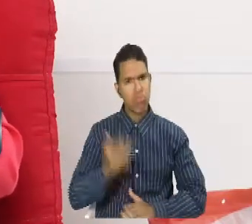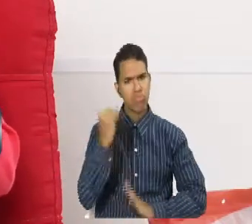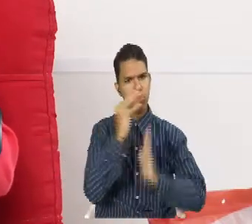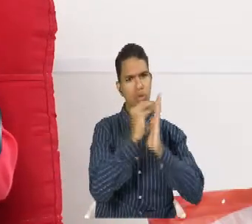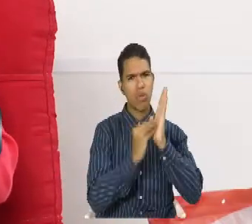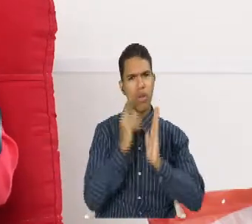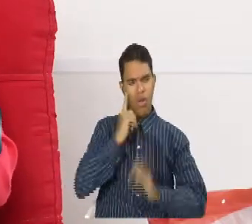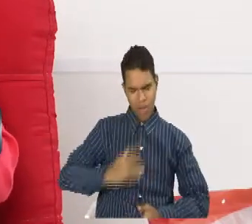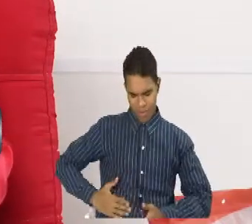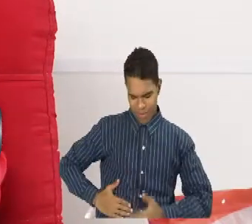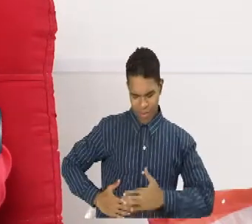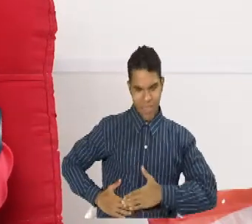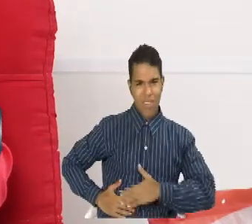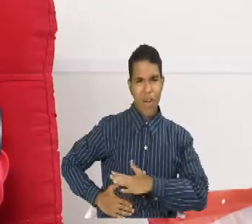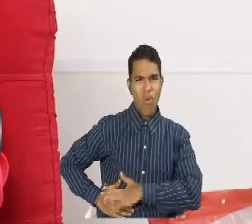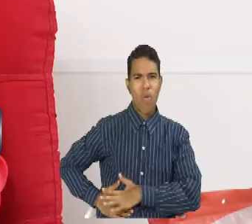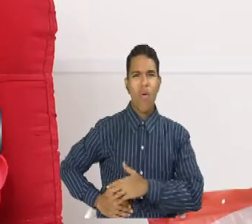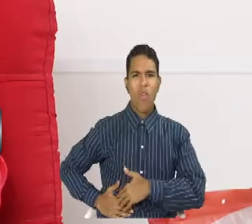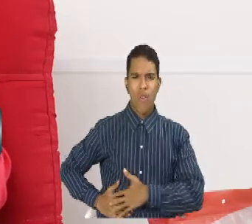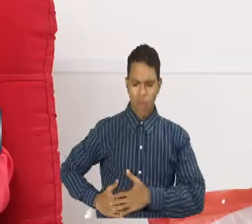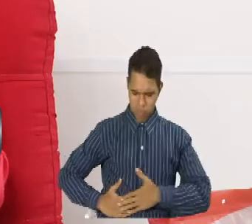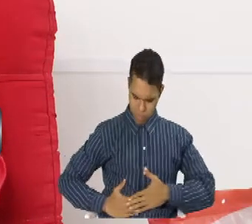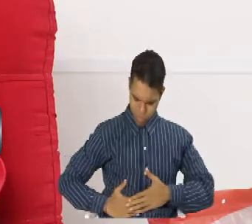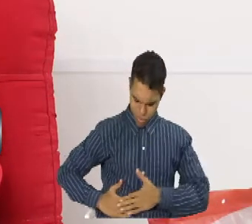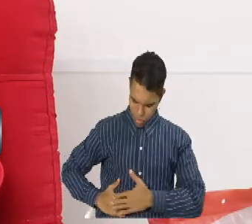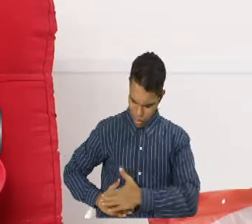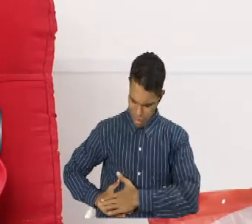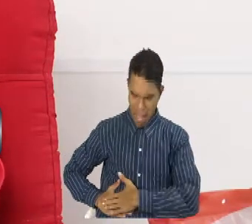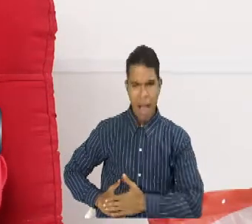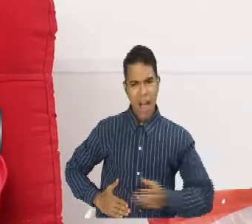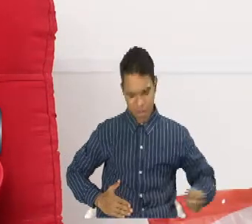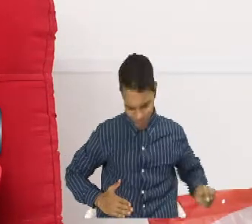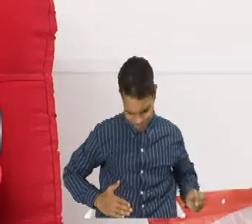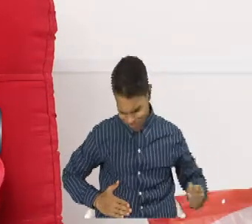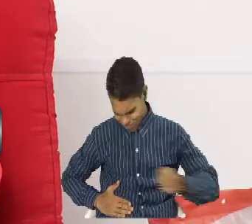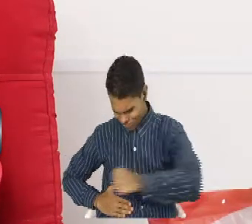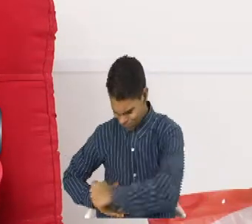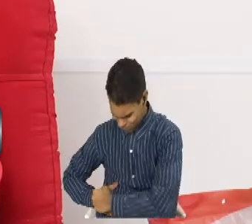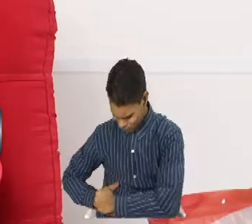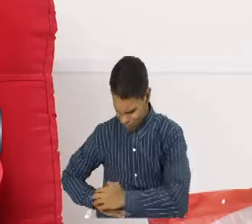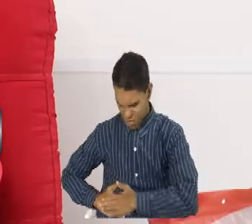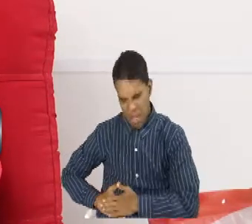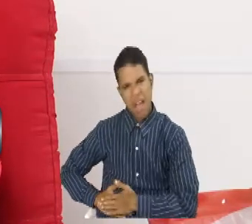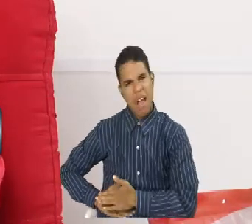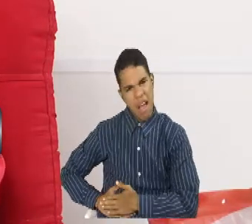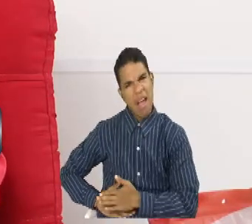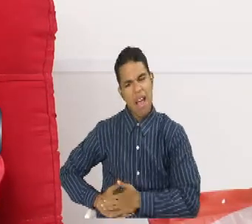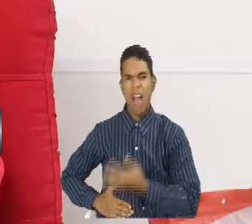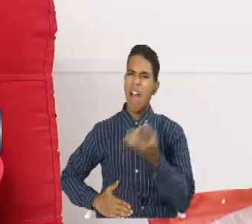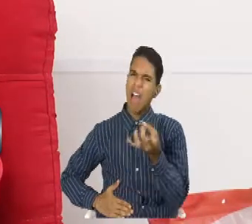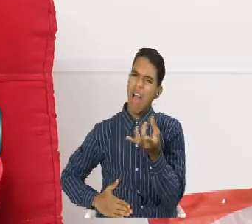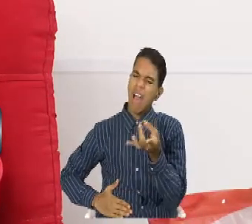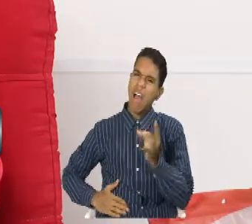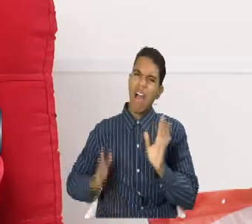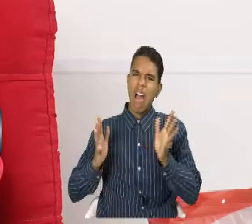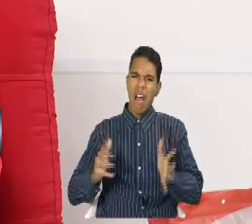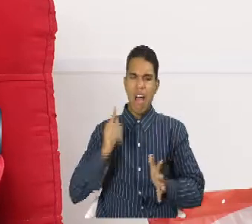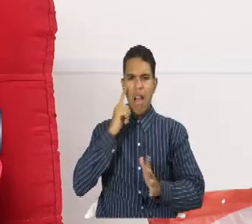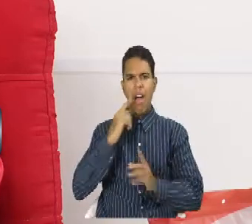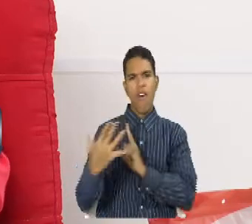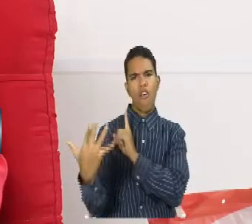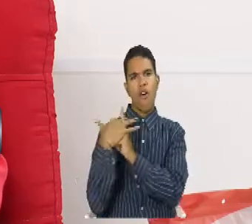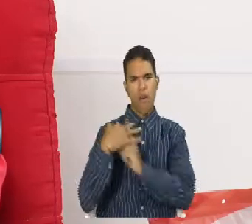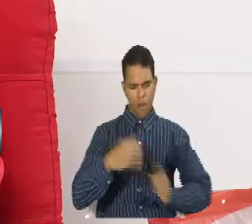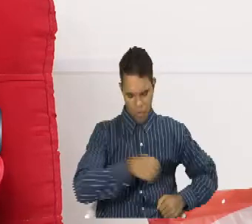vejiga tenga mucho más caída y después presentar problemas de incontinencia, ¿sí? Aparte de eso,